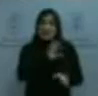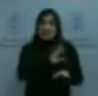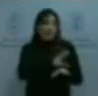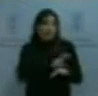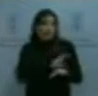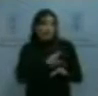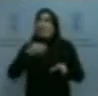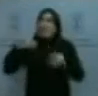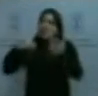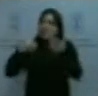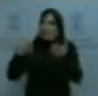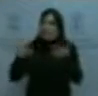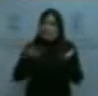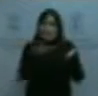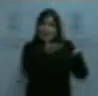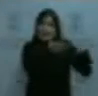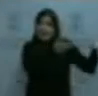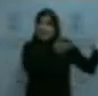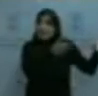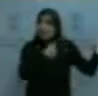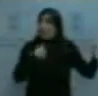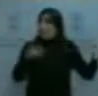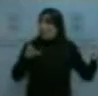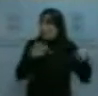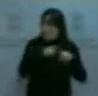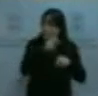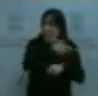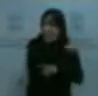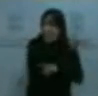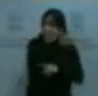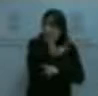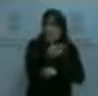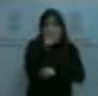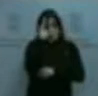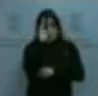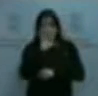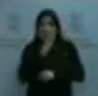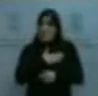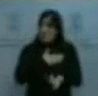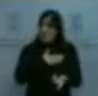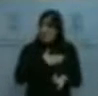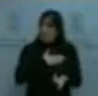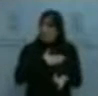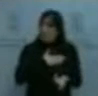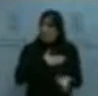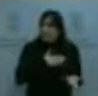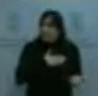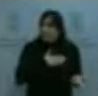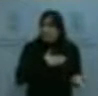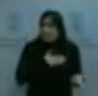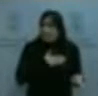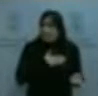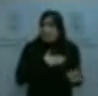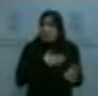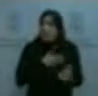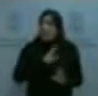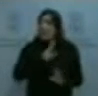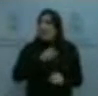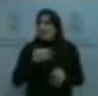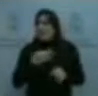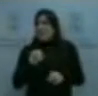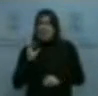mismo derecho que otros intervinientes a que se me escuche, creo. Pero como las llamadas de atención suelen ser siempre hacia allá y no hacia allá, pero bueno,